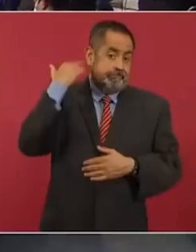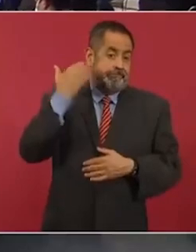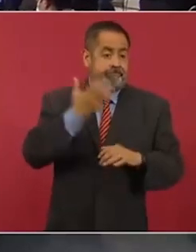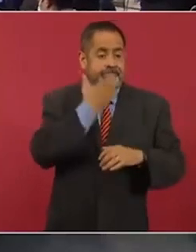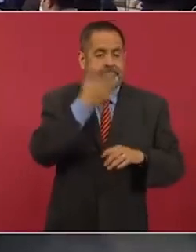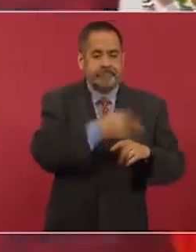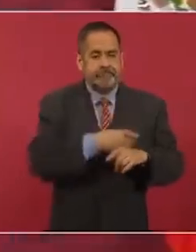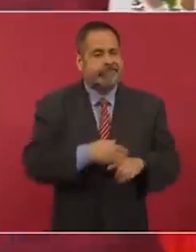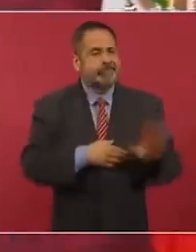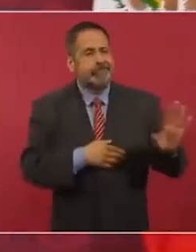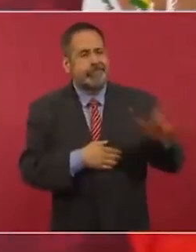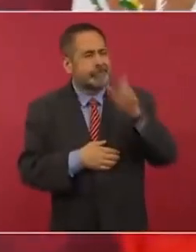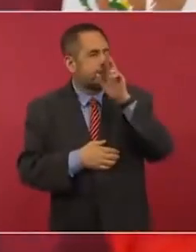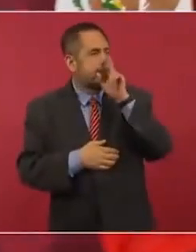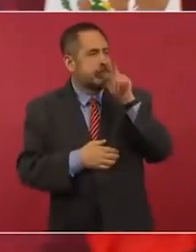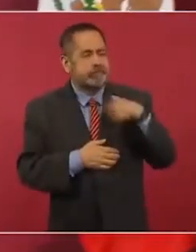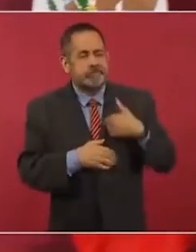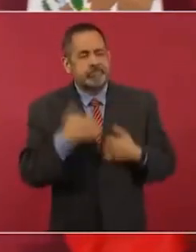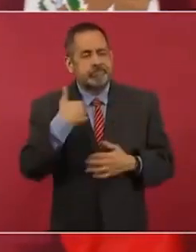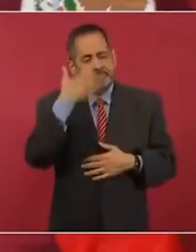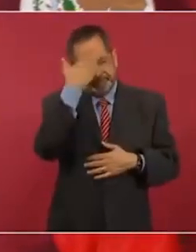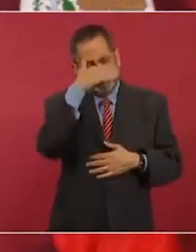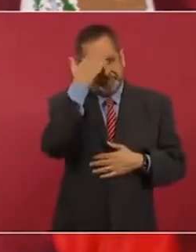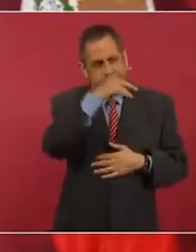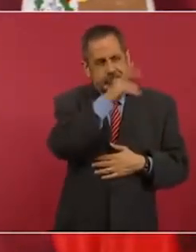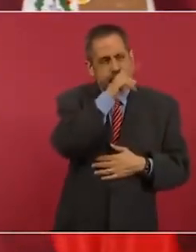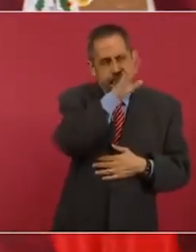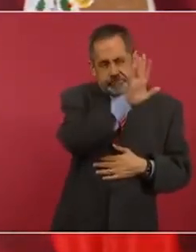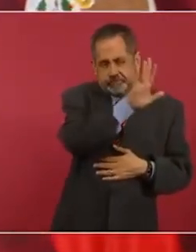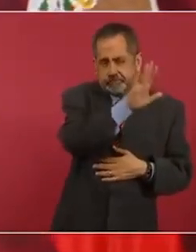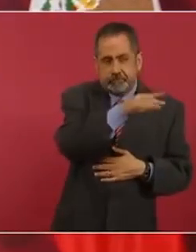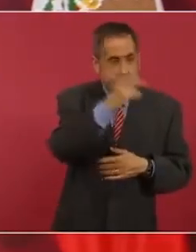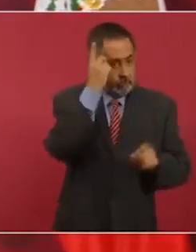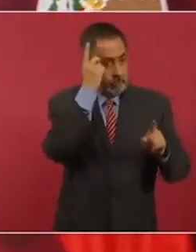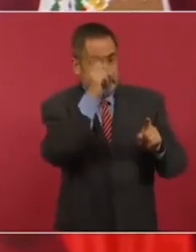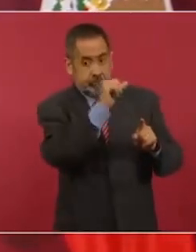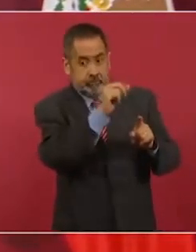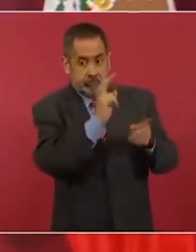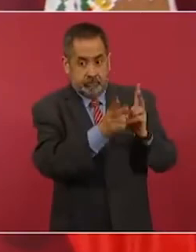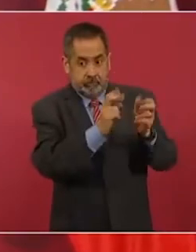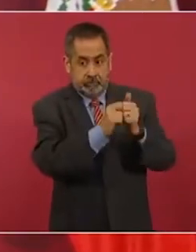Y les dicen, no, a los dueños o